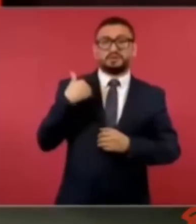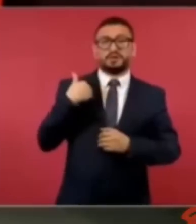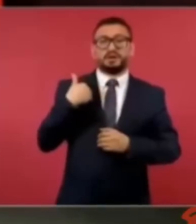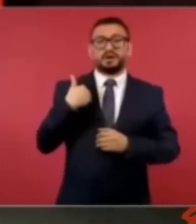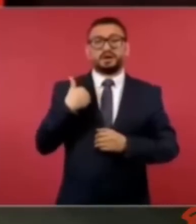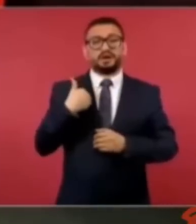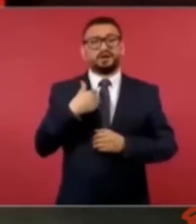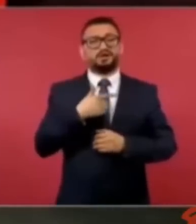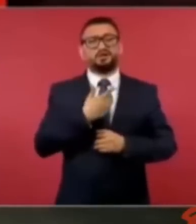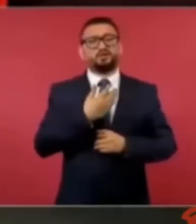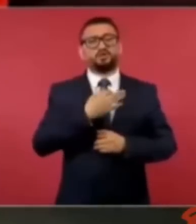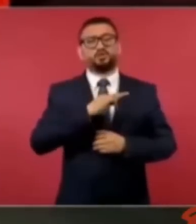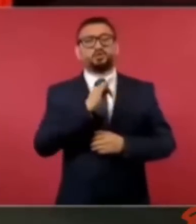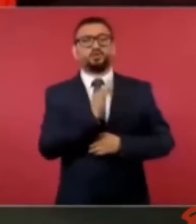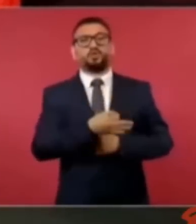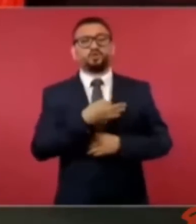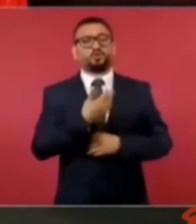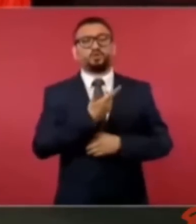no estamos de acuerdo,